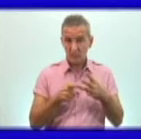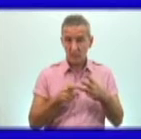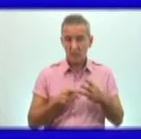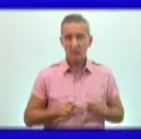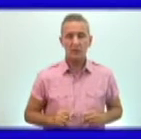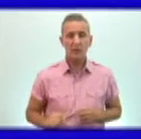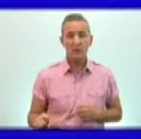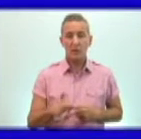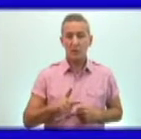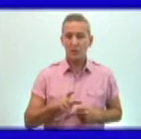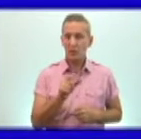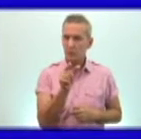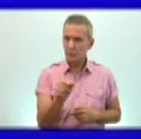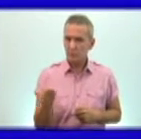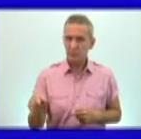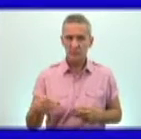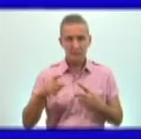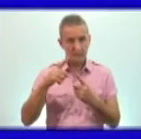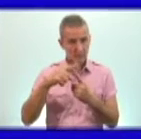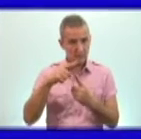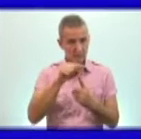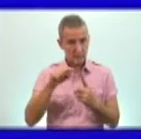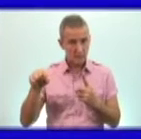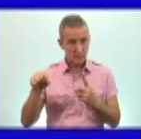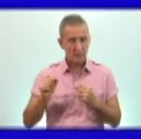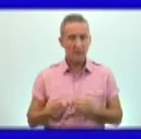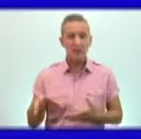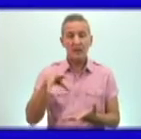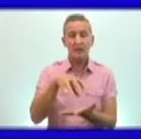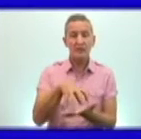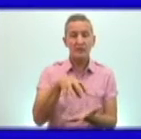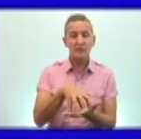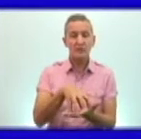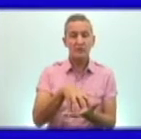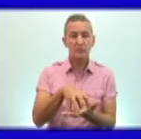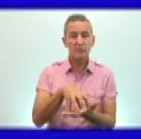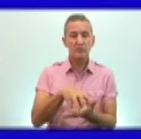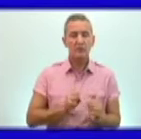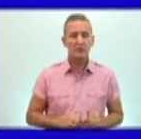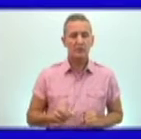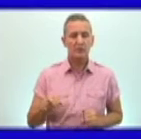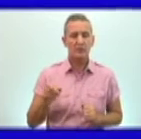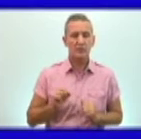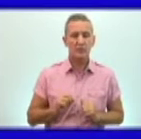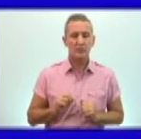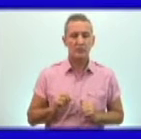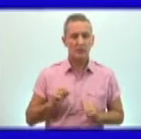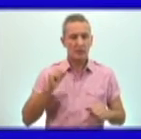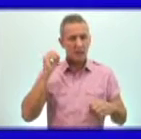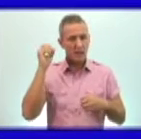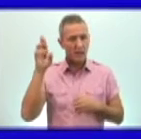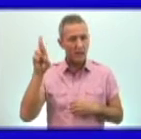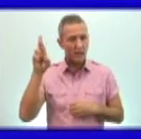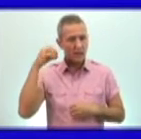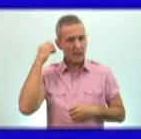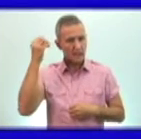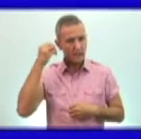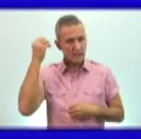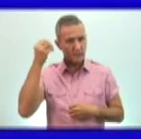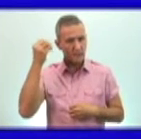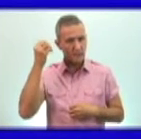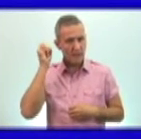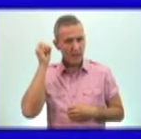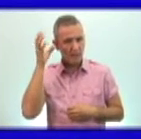sociedades humanas, es decir, el tema en cuestión de hoy es el lugar del racionalismo y la experimentación con base en el